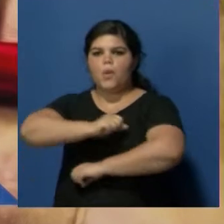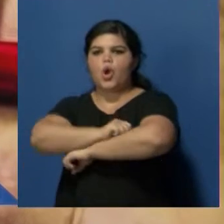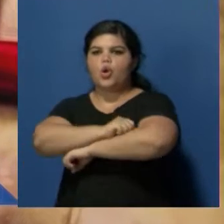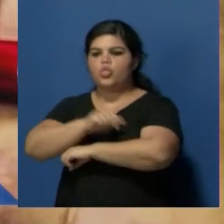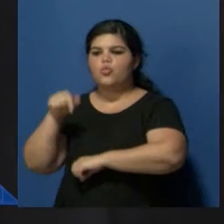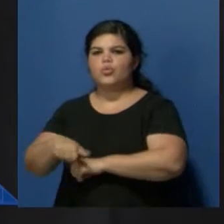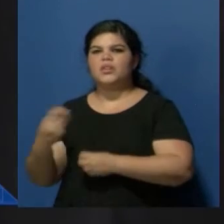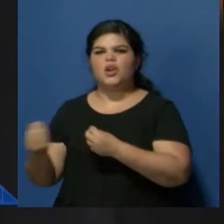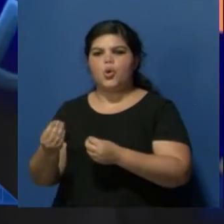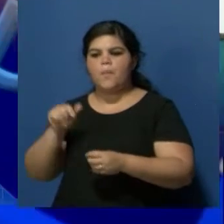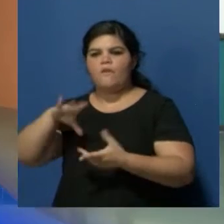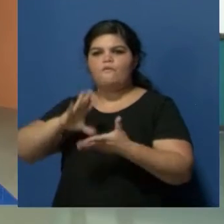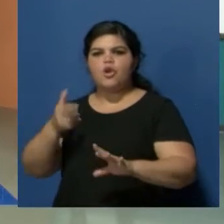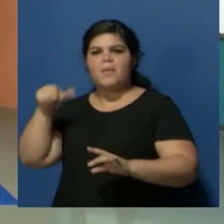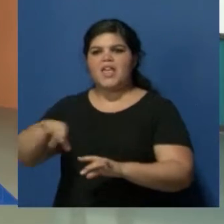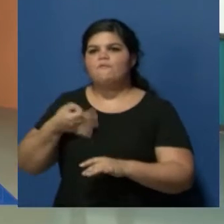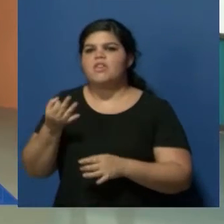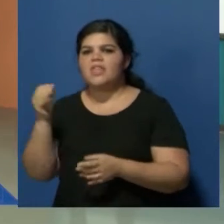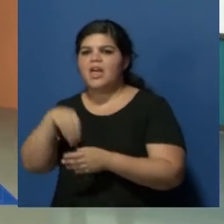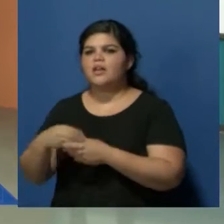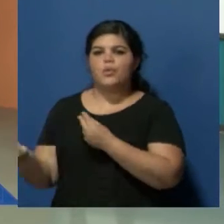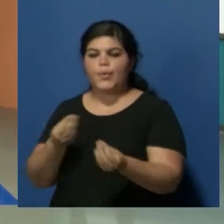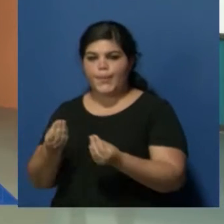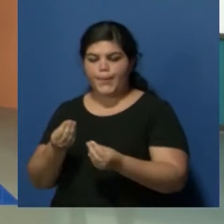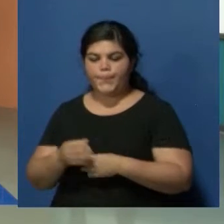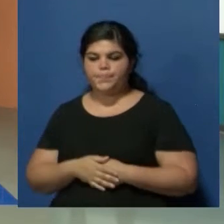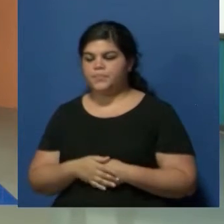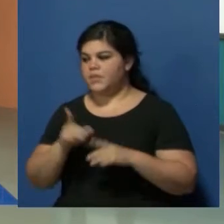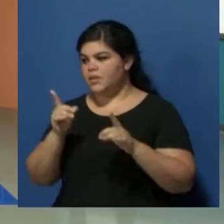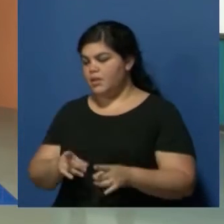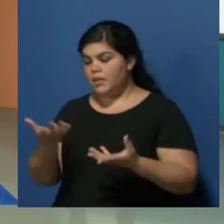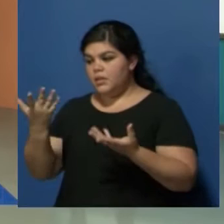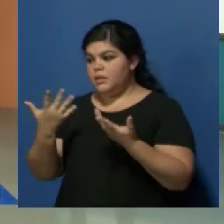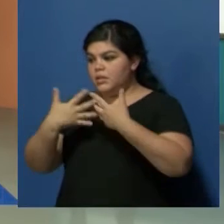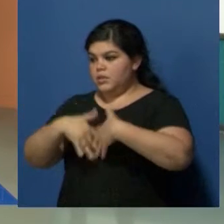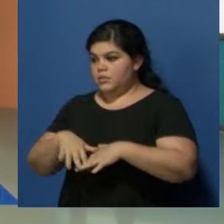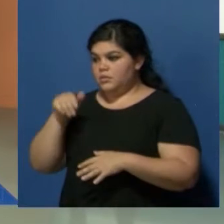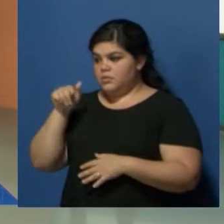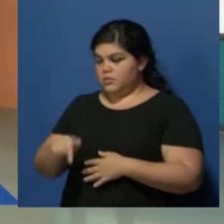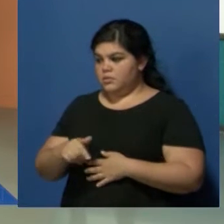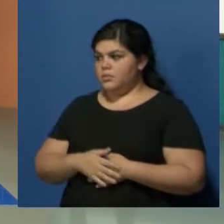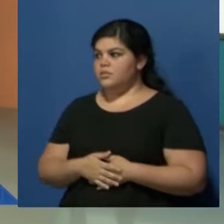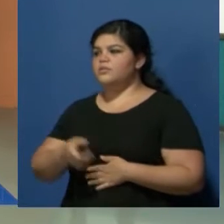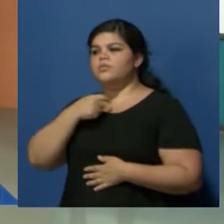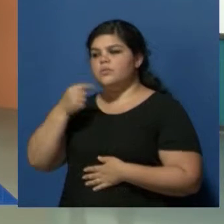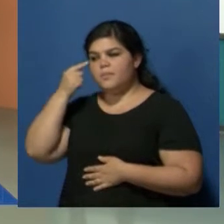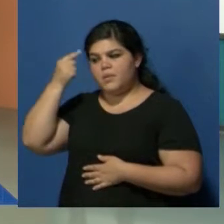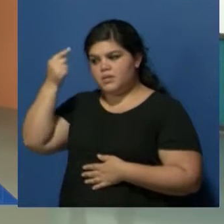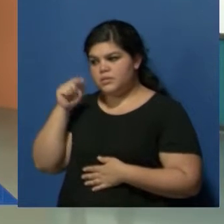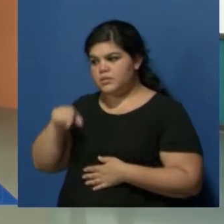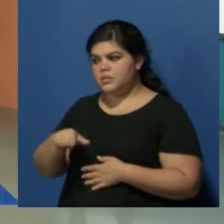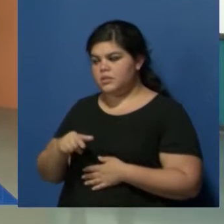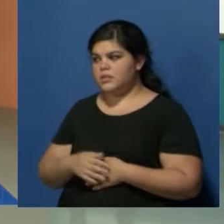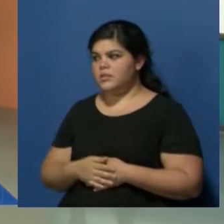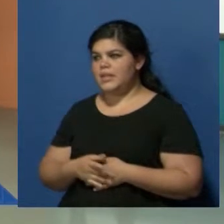Claro. Bien. ¿Sí? Concretamente, metiéndonos ya con la declaración de esta emergencia en adicciones, ¿te parece oportuna? ¿Crees que el contexto nacional amerita